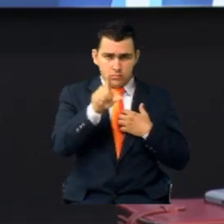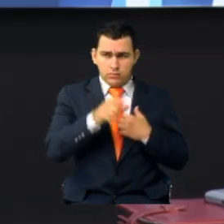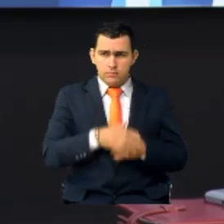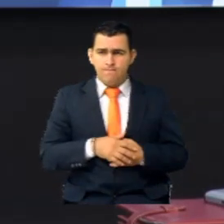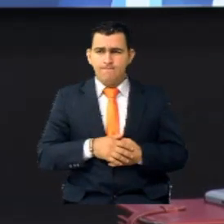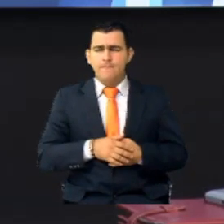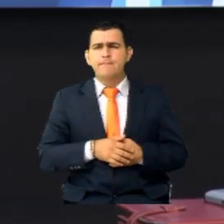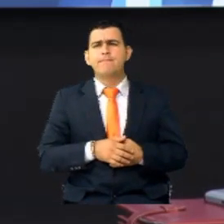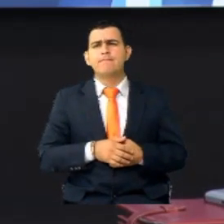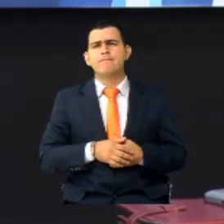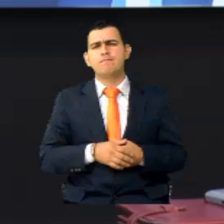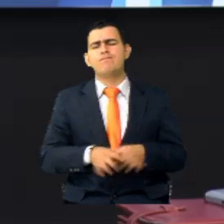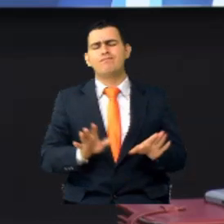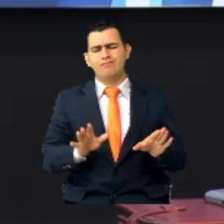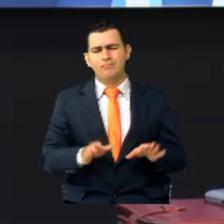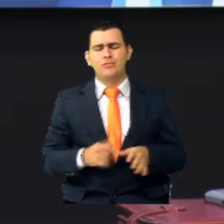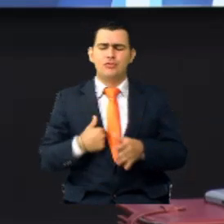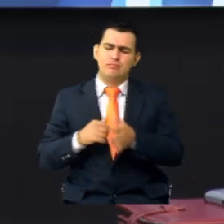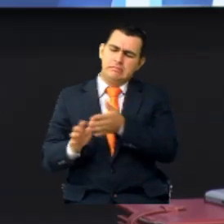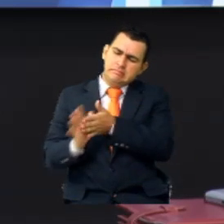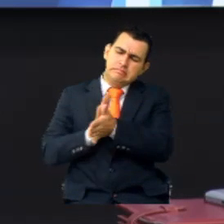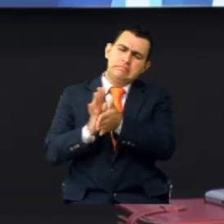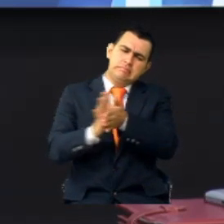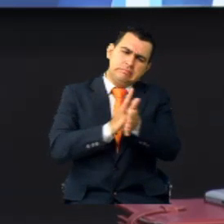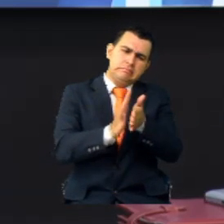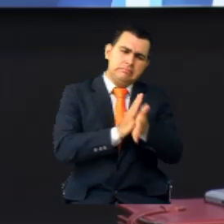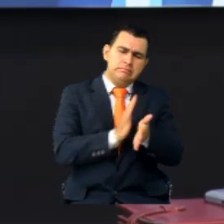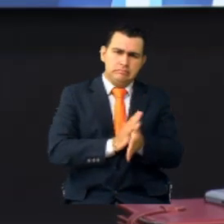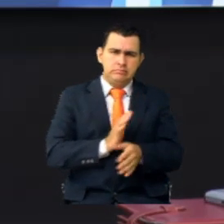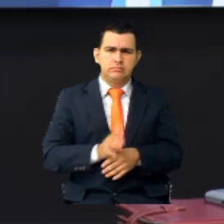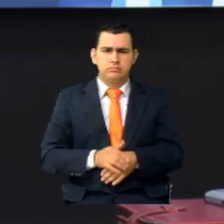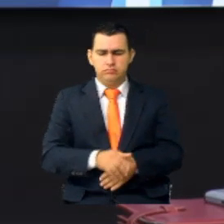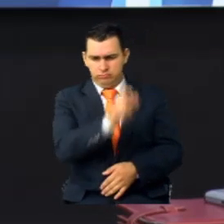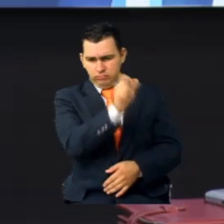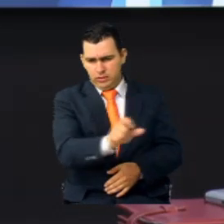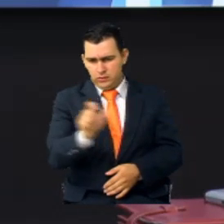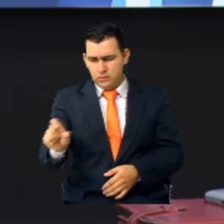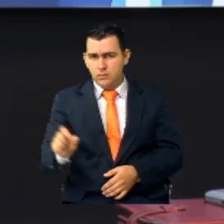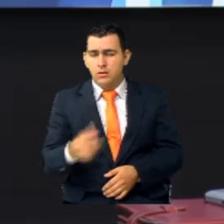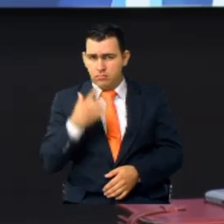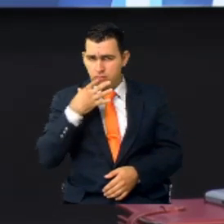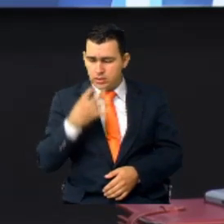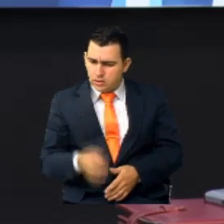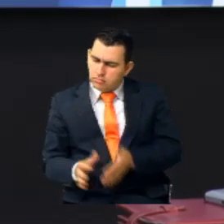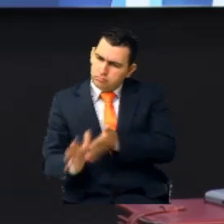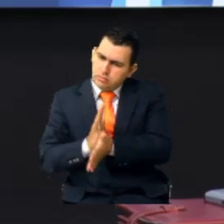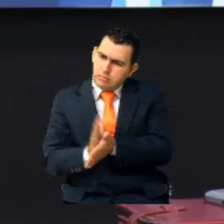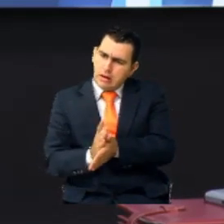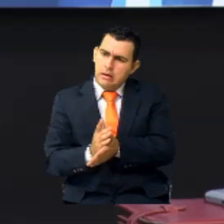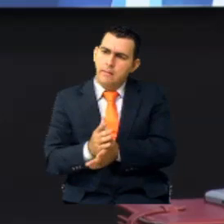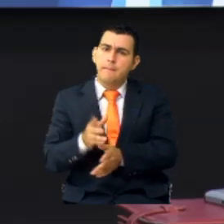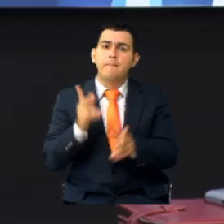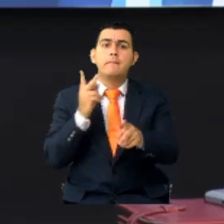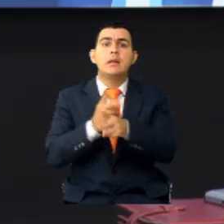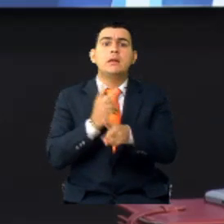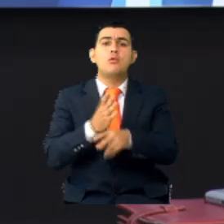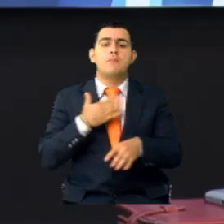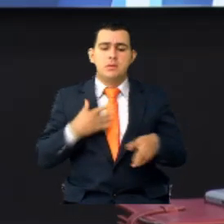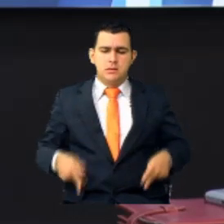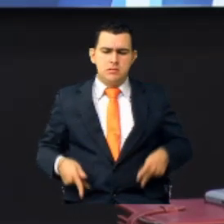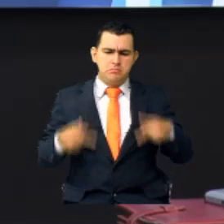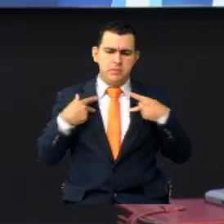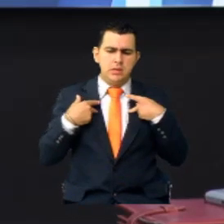Hemos recibido informaciones de fuentes confiables sobre amenazas sobre mi integridad, pero doy gracias a Dios y